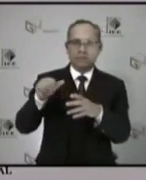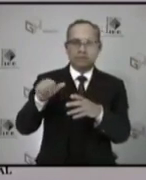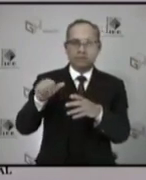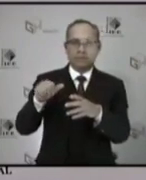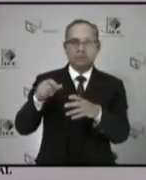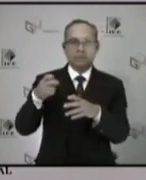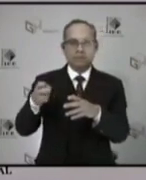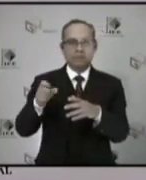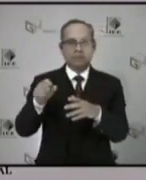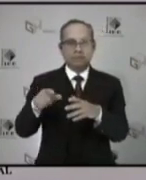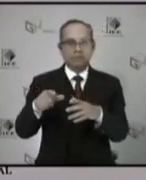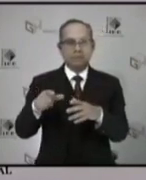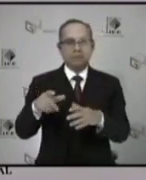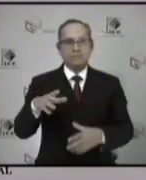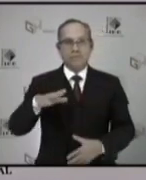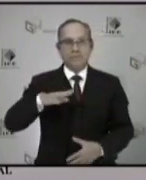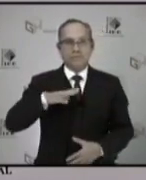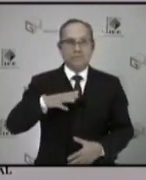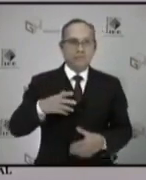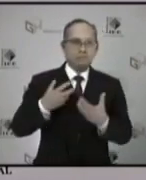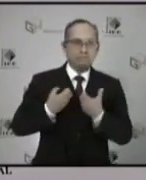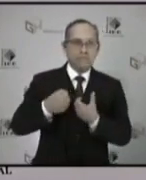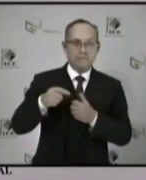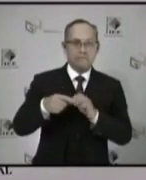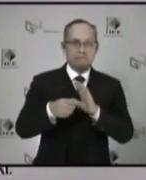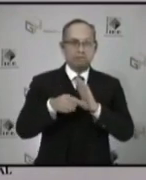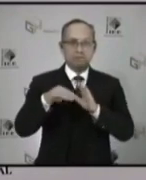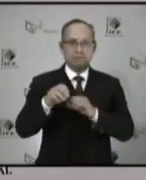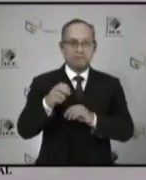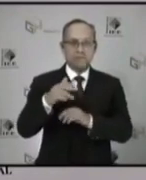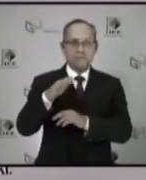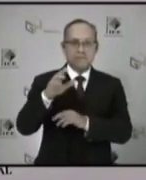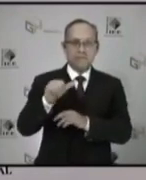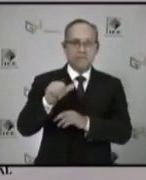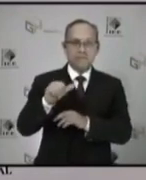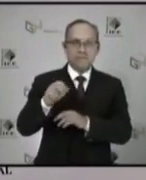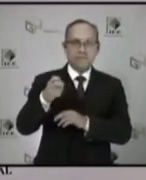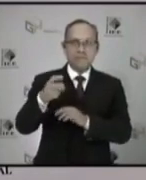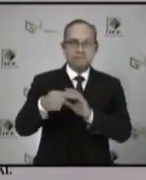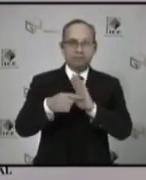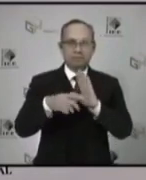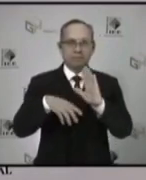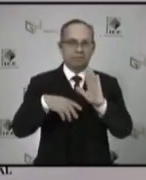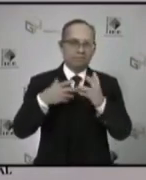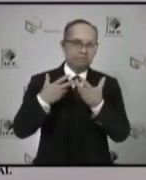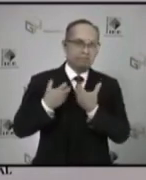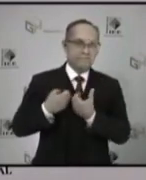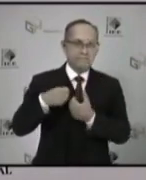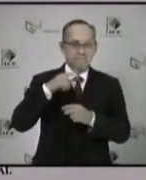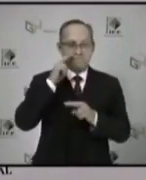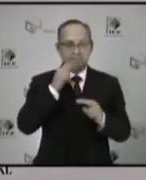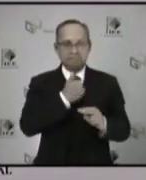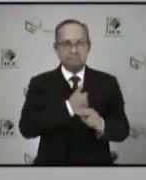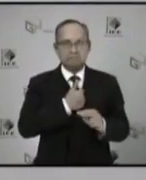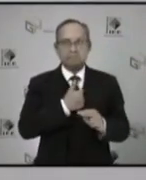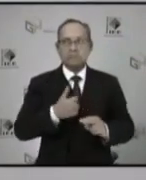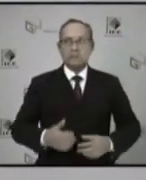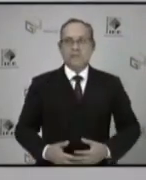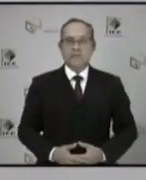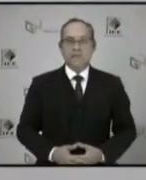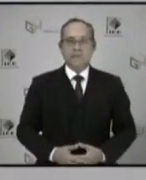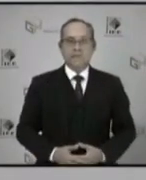Qué vergüenza y qué desfachatez decir estas palabras en este foro. Muchas gracias. La palabra, candidata.